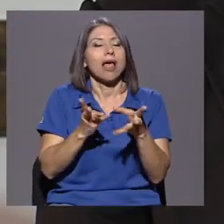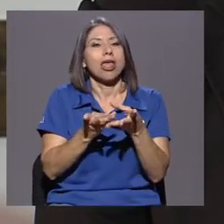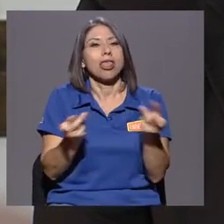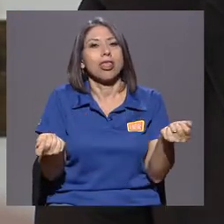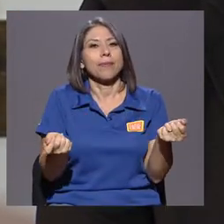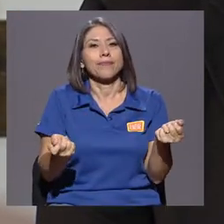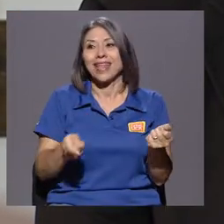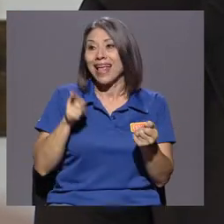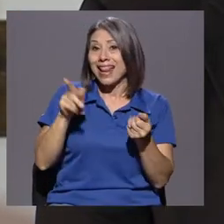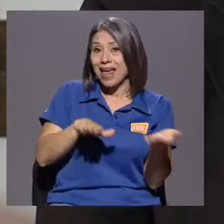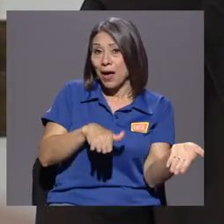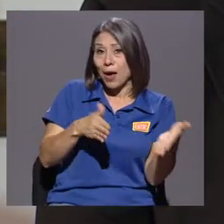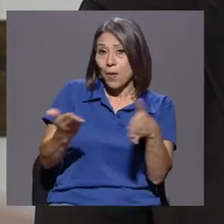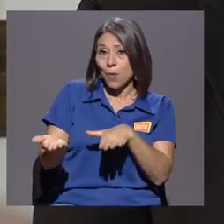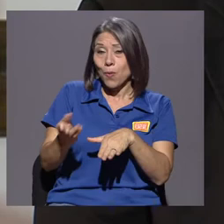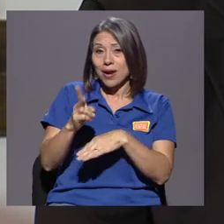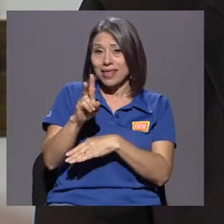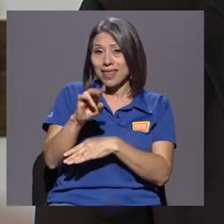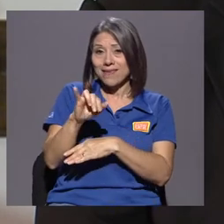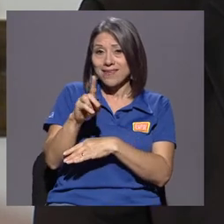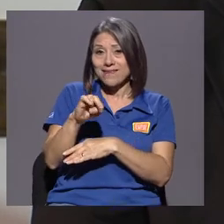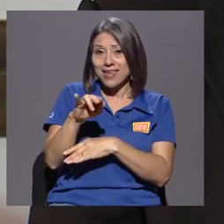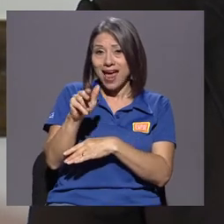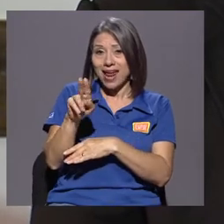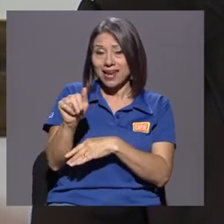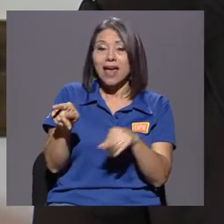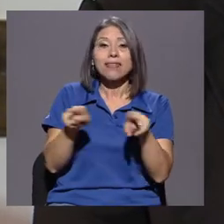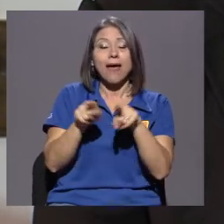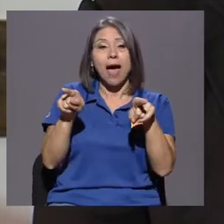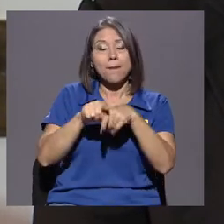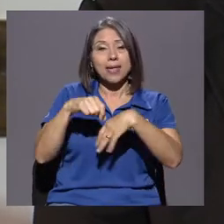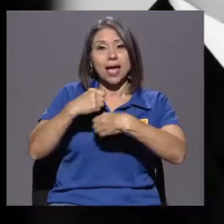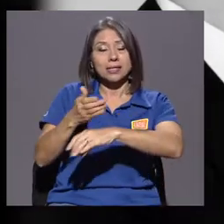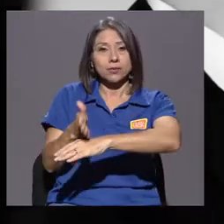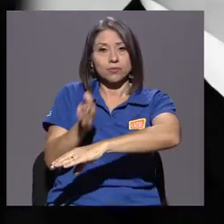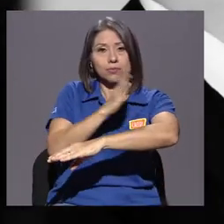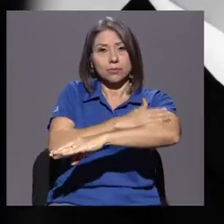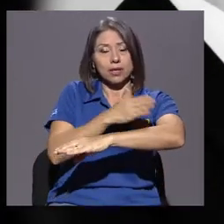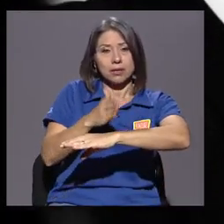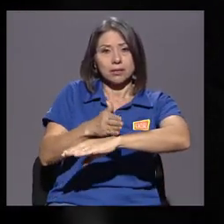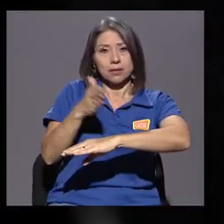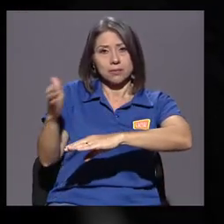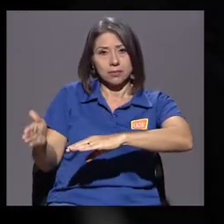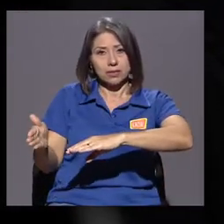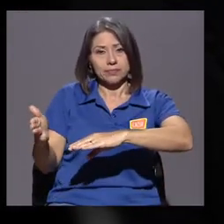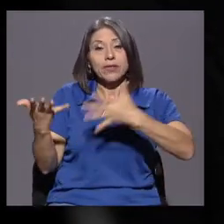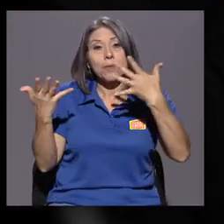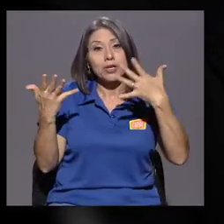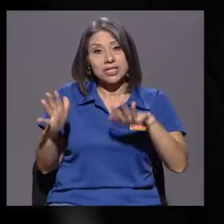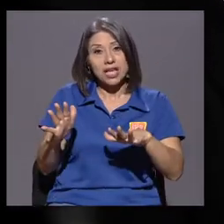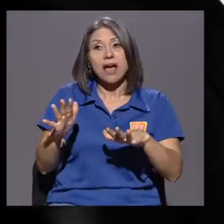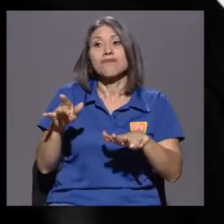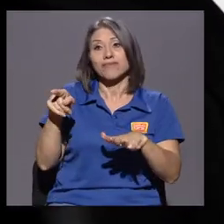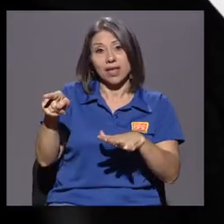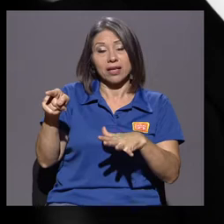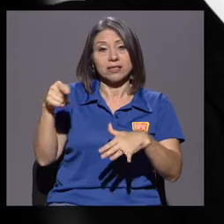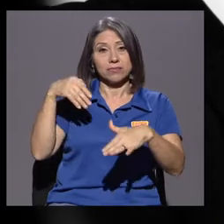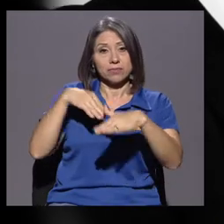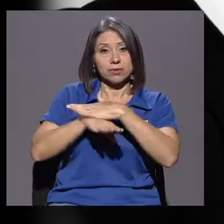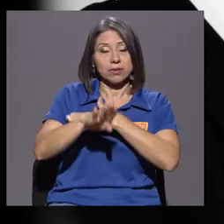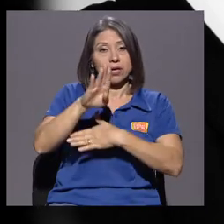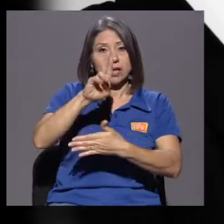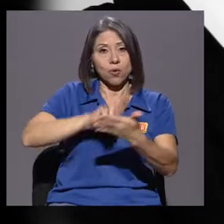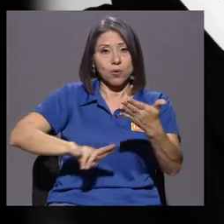marca también un antes y un después porque ya no solamente estaba en la universidad sino también